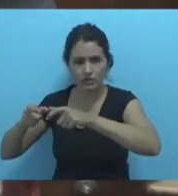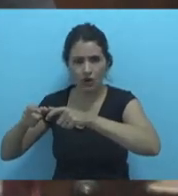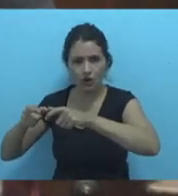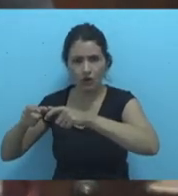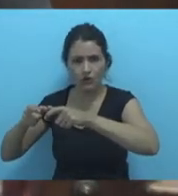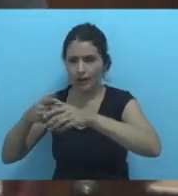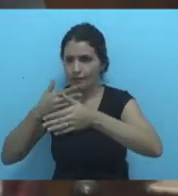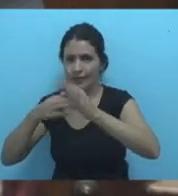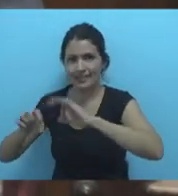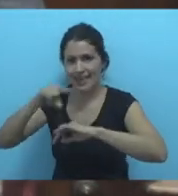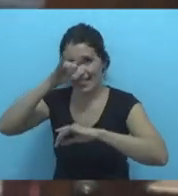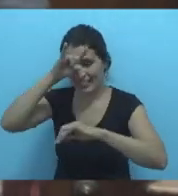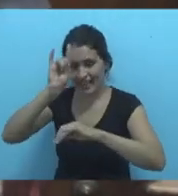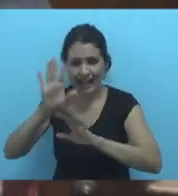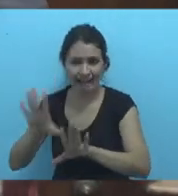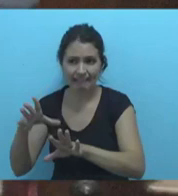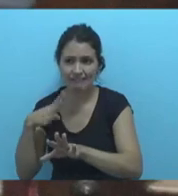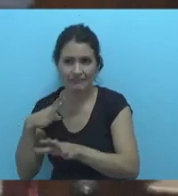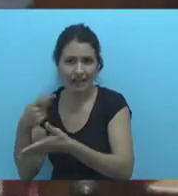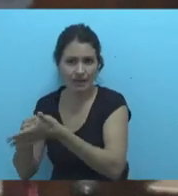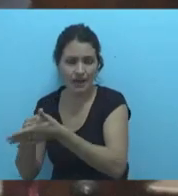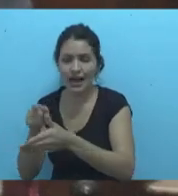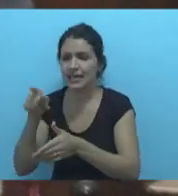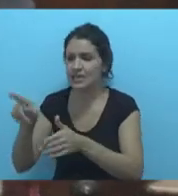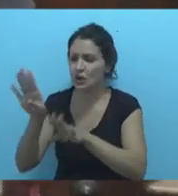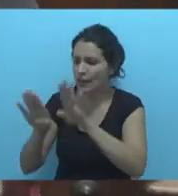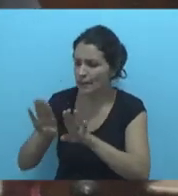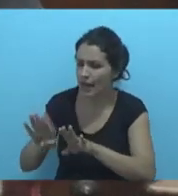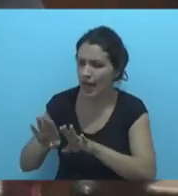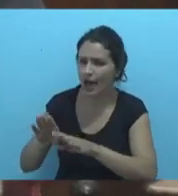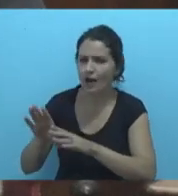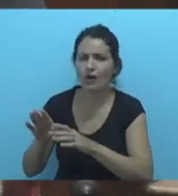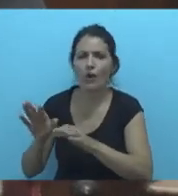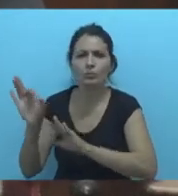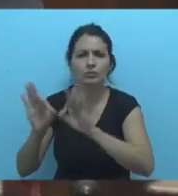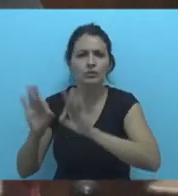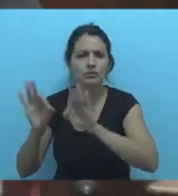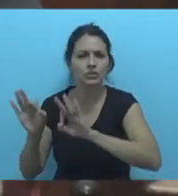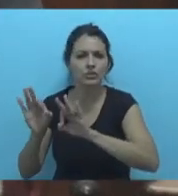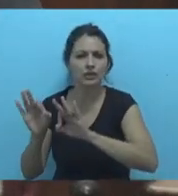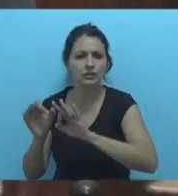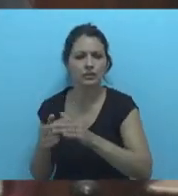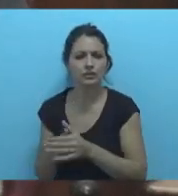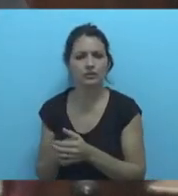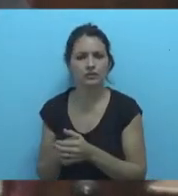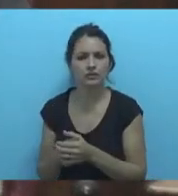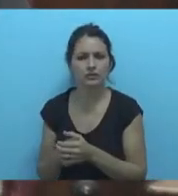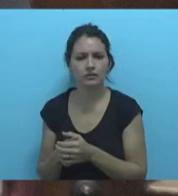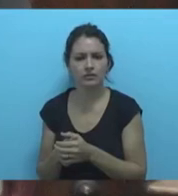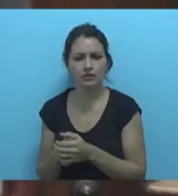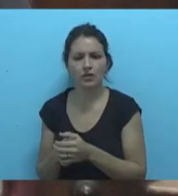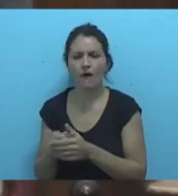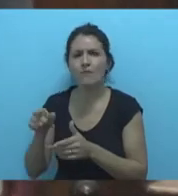ellos dicen que tiene cierta viabilidad, que podría volver a poner en funcionamiento a este grupo económico y que de alguna manera